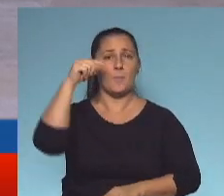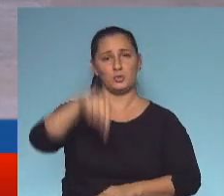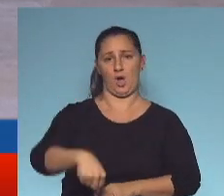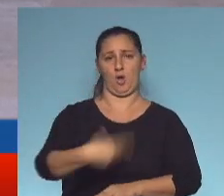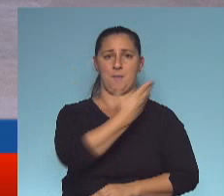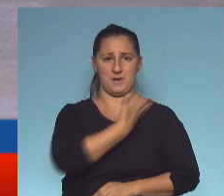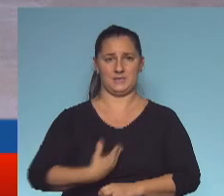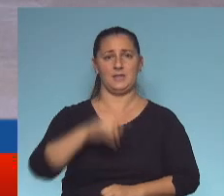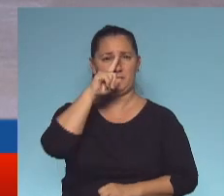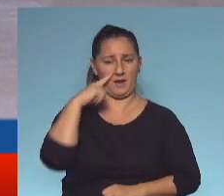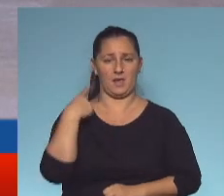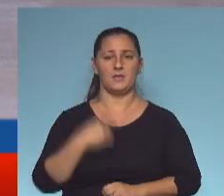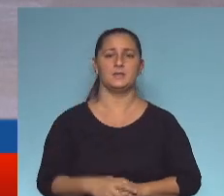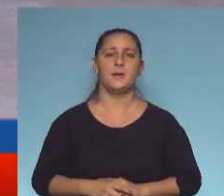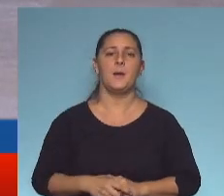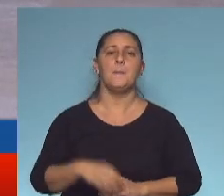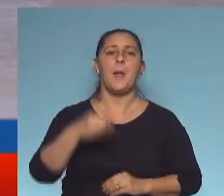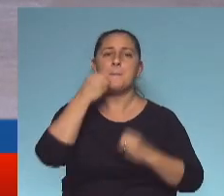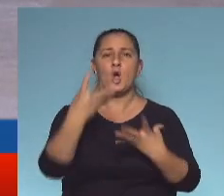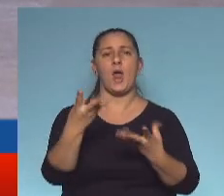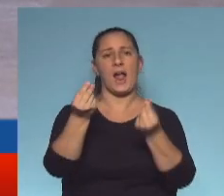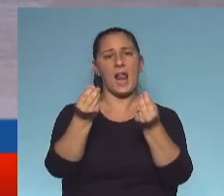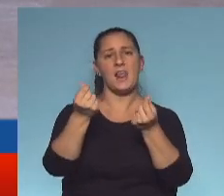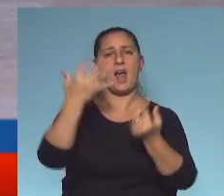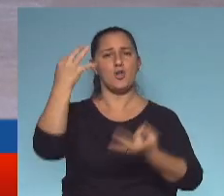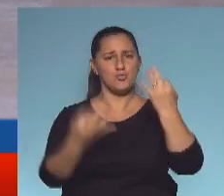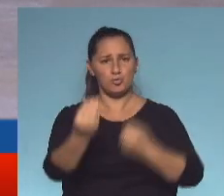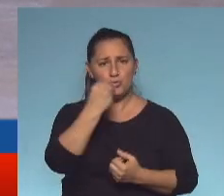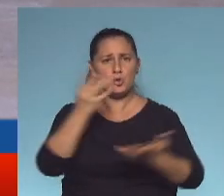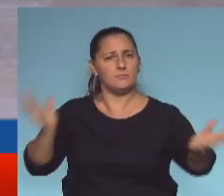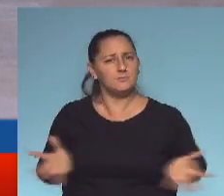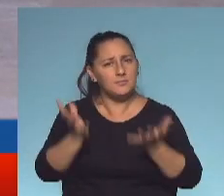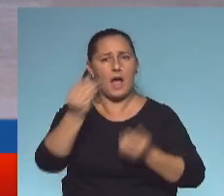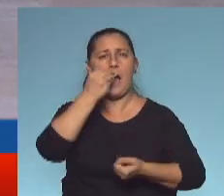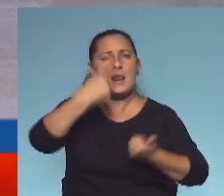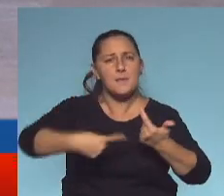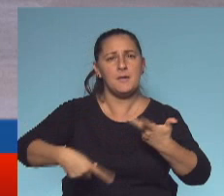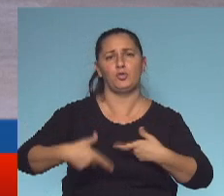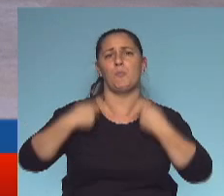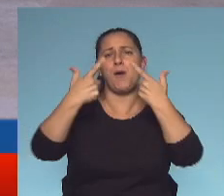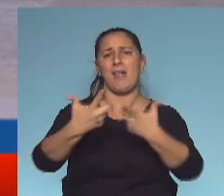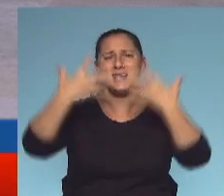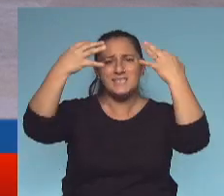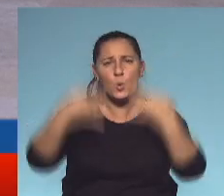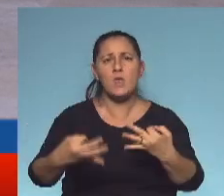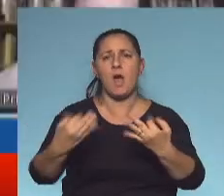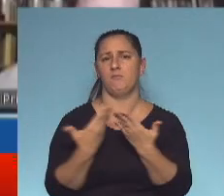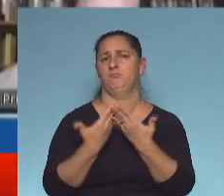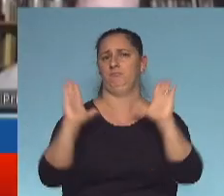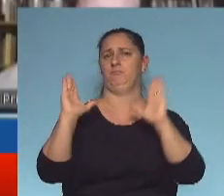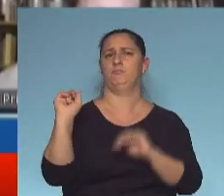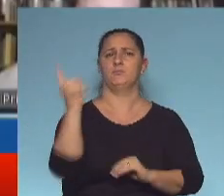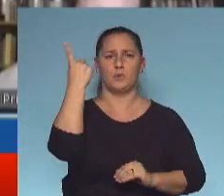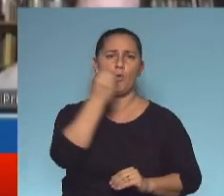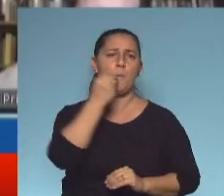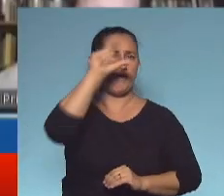instantes. Para mejorar la calidad nutricional e impulsar la producción de alimentos para garantizar la seguridad y soberanía alimentaria